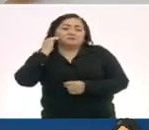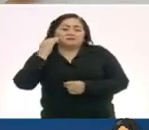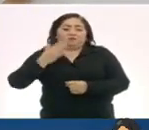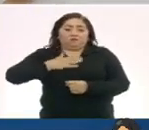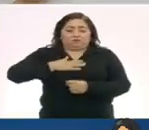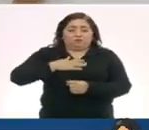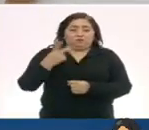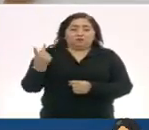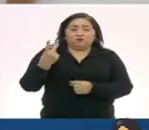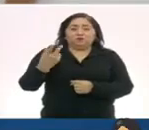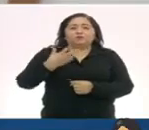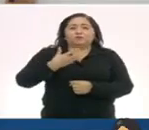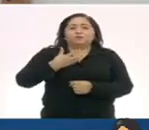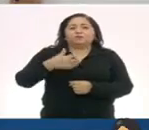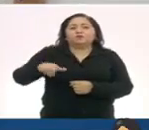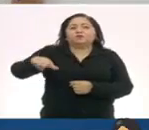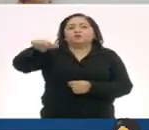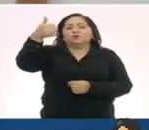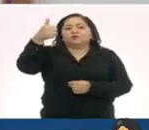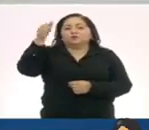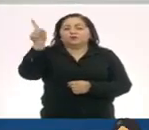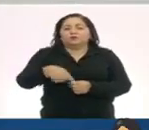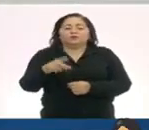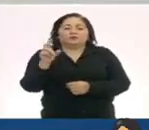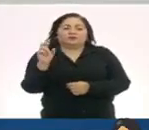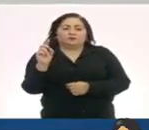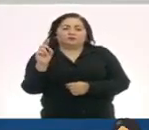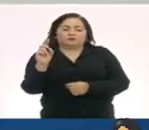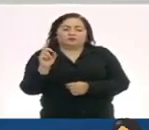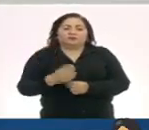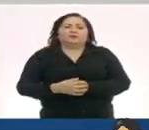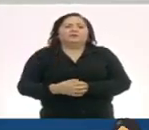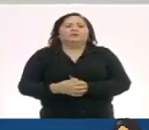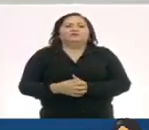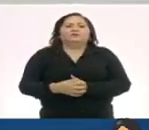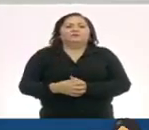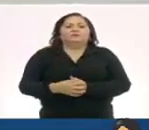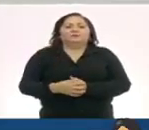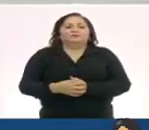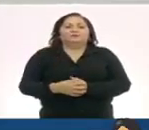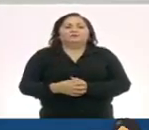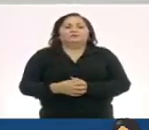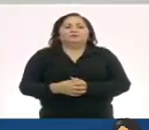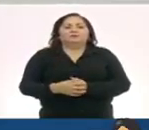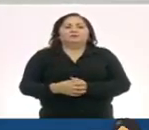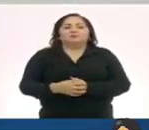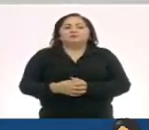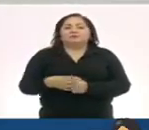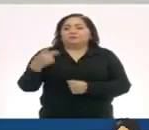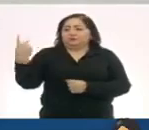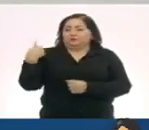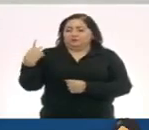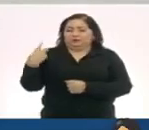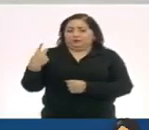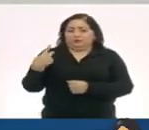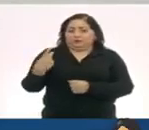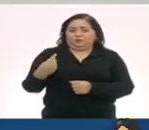tenemos 11, 30. Efectivamente. Entre María y yo